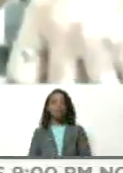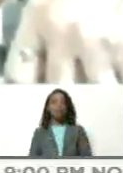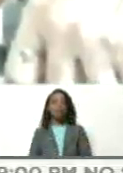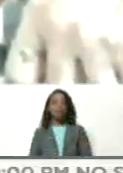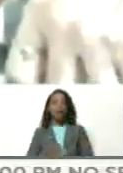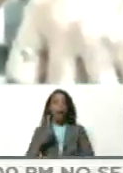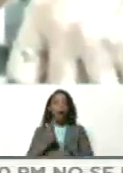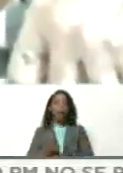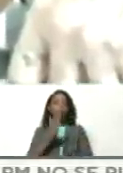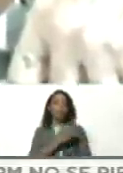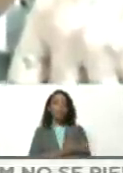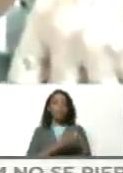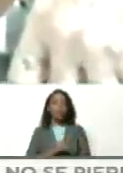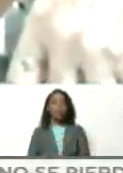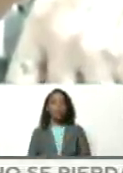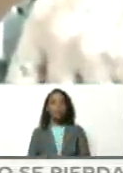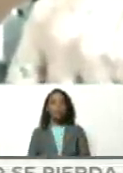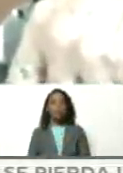Antes,